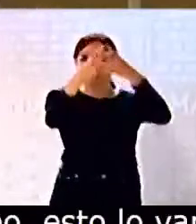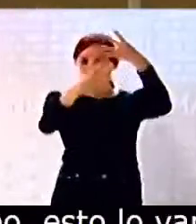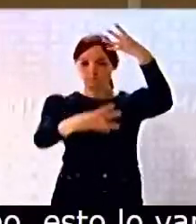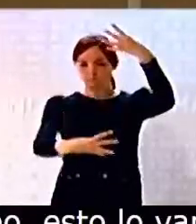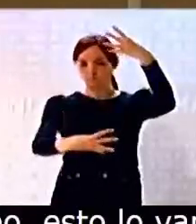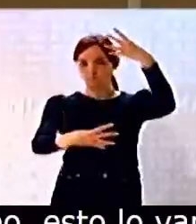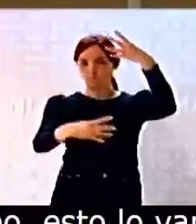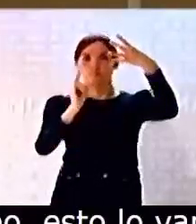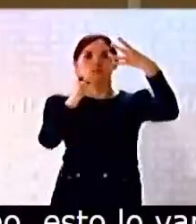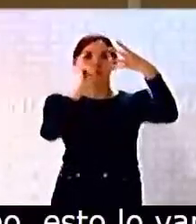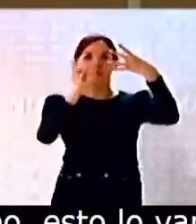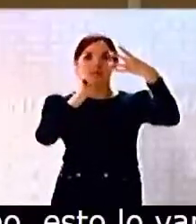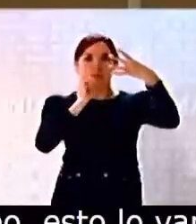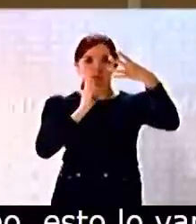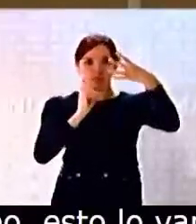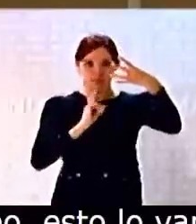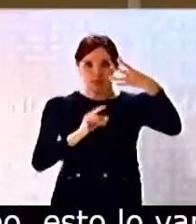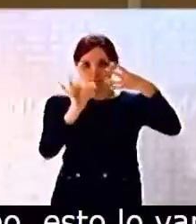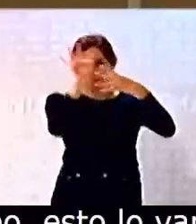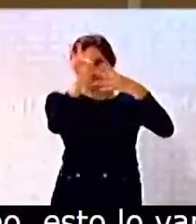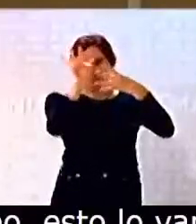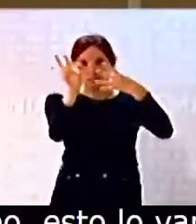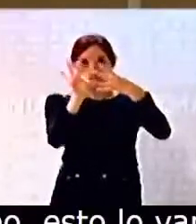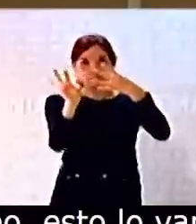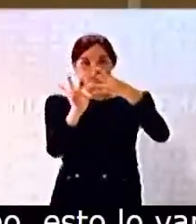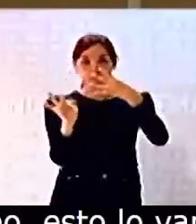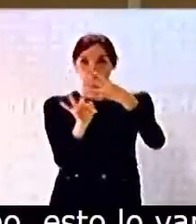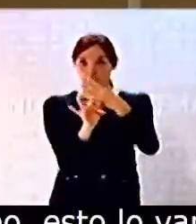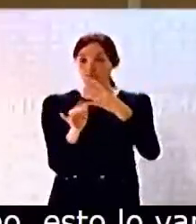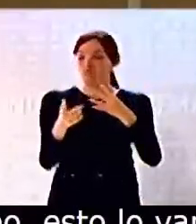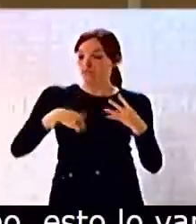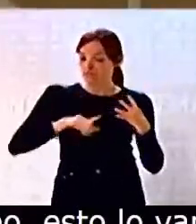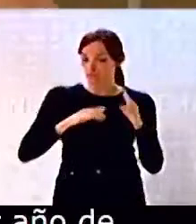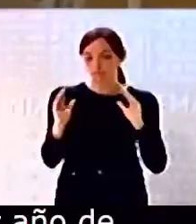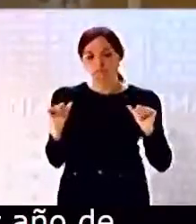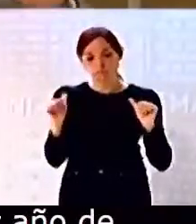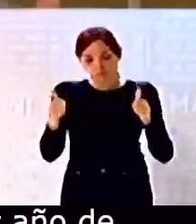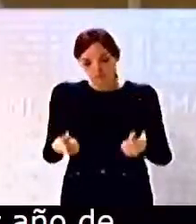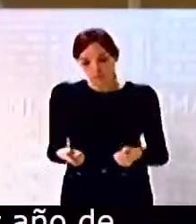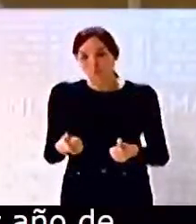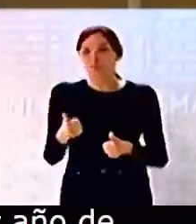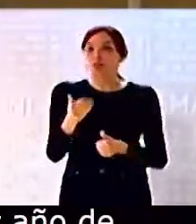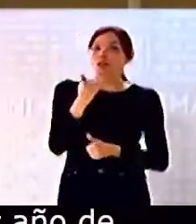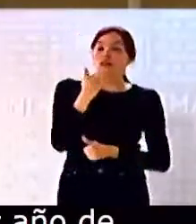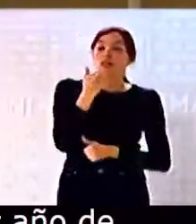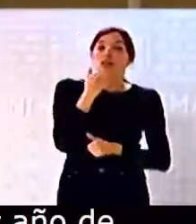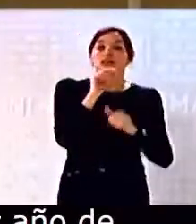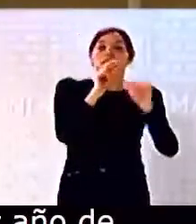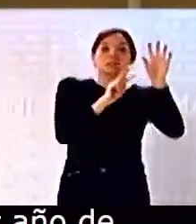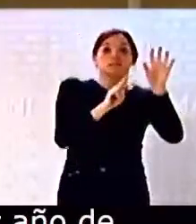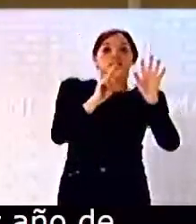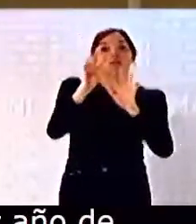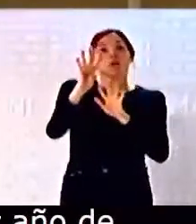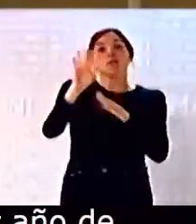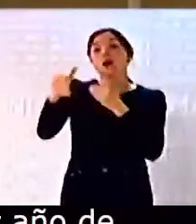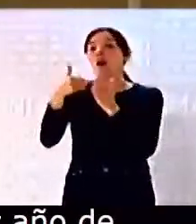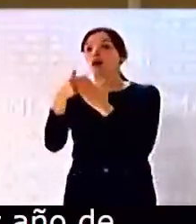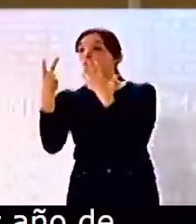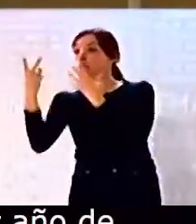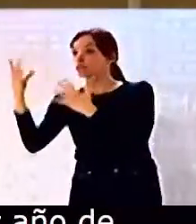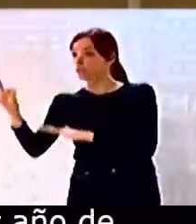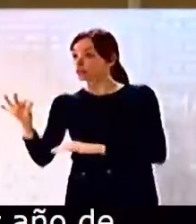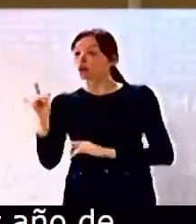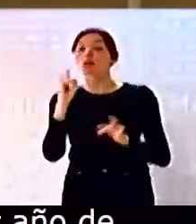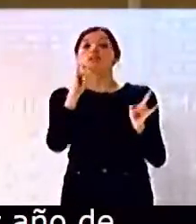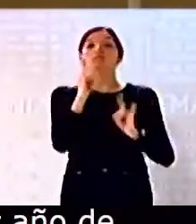de nacimiento, ¿eh? De forma ordenada vamos a ir abordando desde 79 a 70, vamos a ir llamando